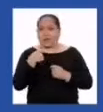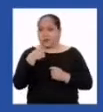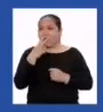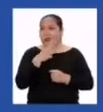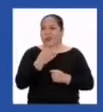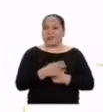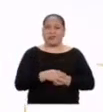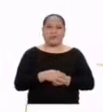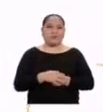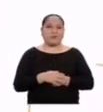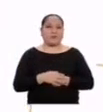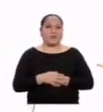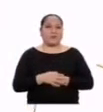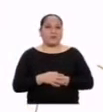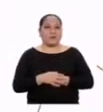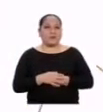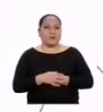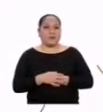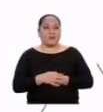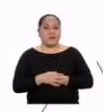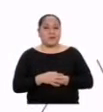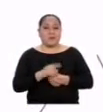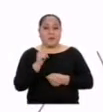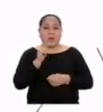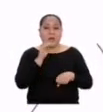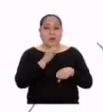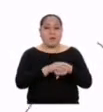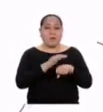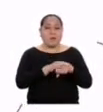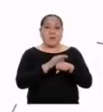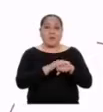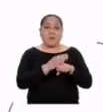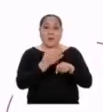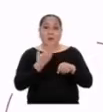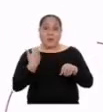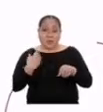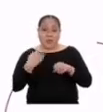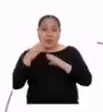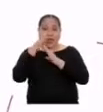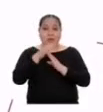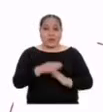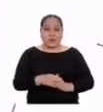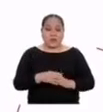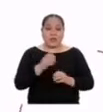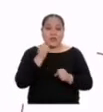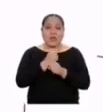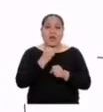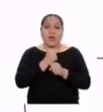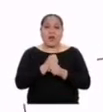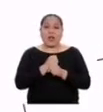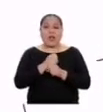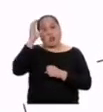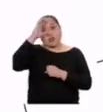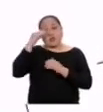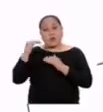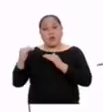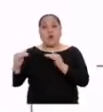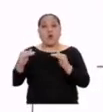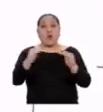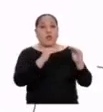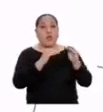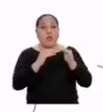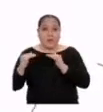leo. Para prevenir la discriminación se trabajaba desde el concepto de igualdad. Sin embargo,